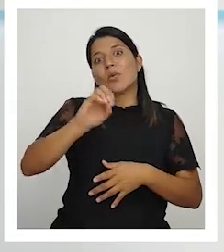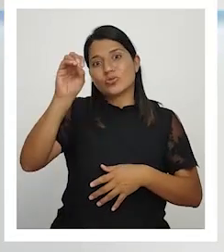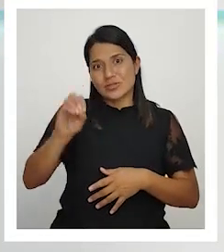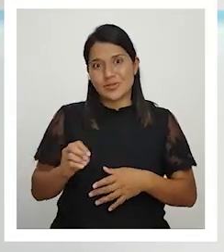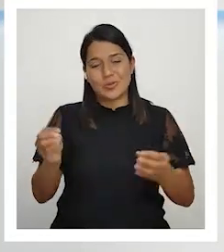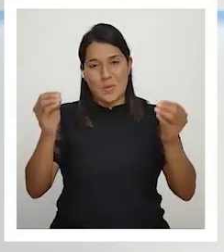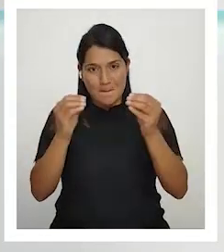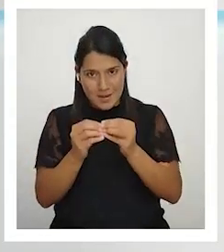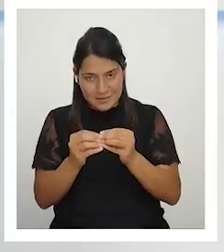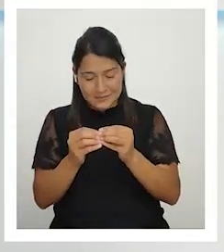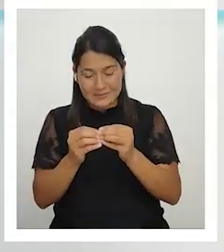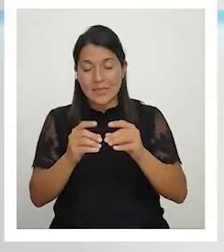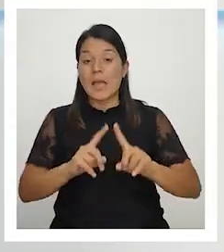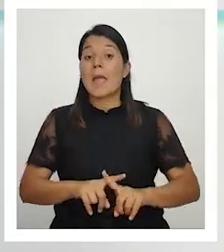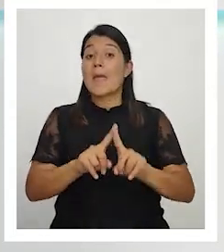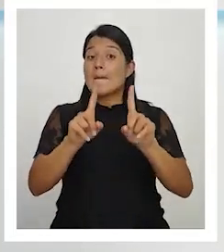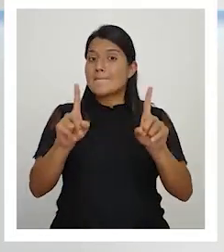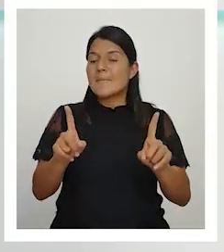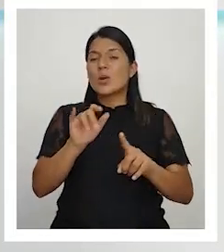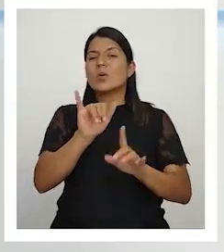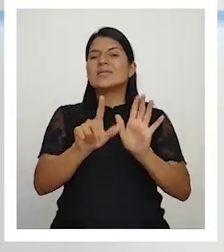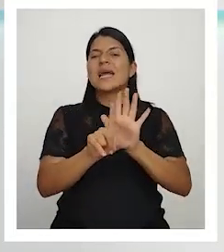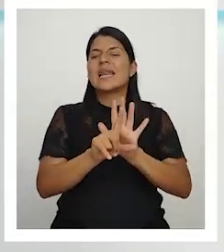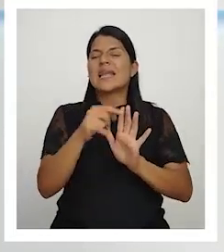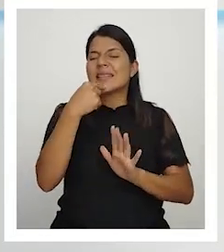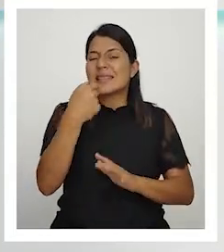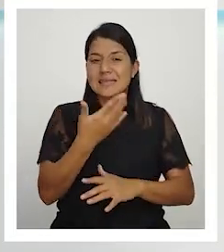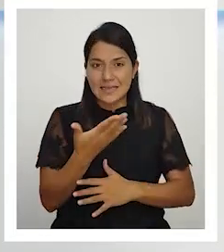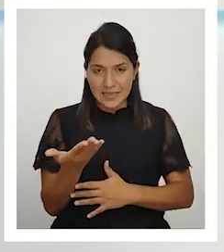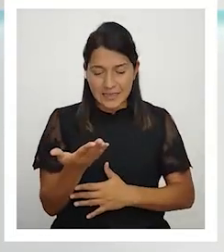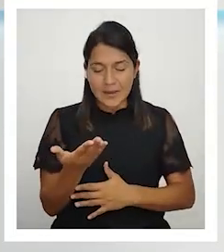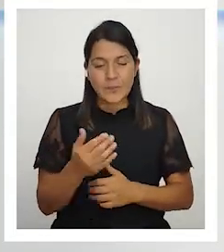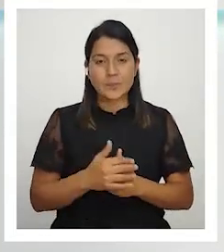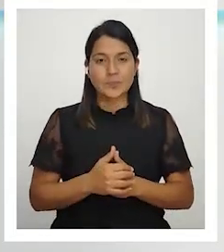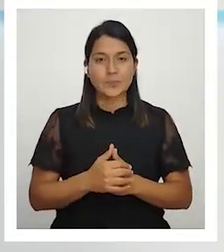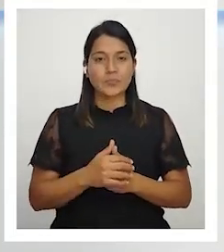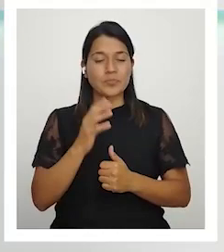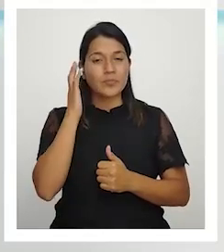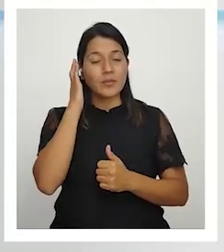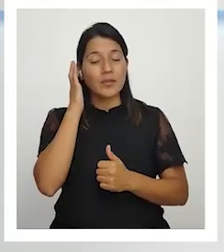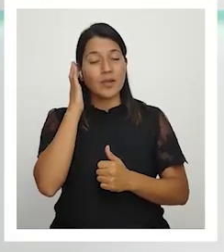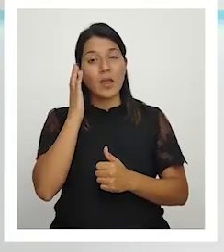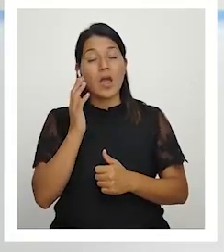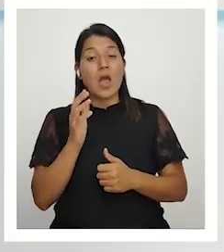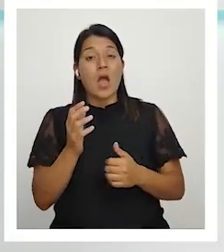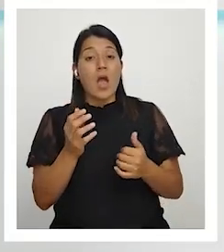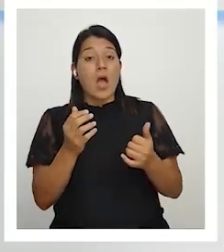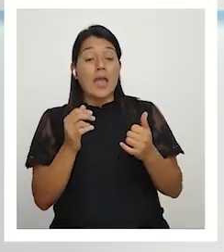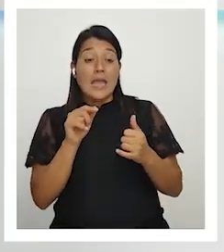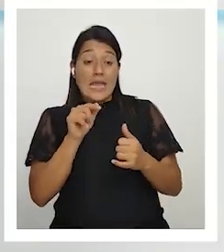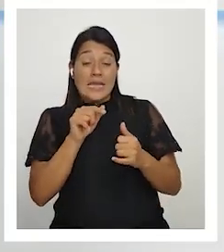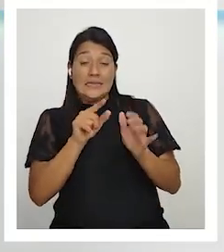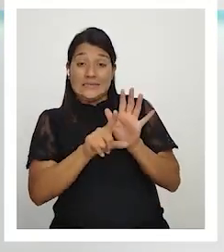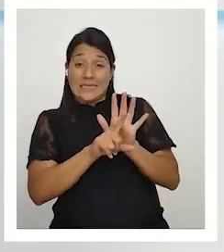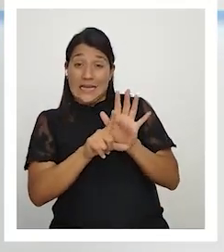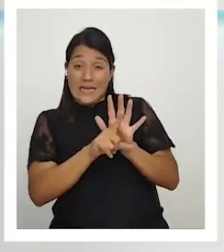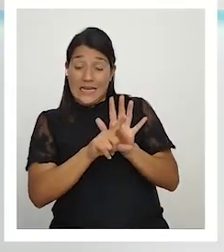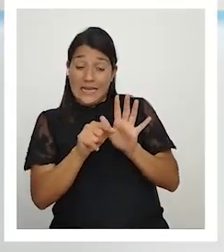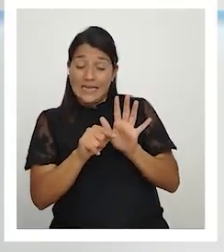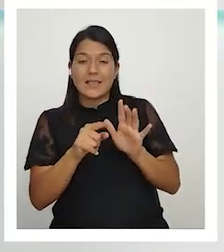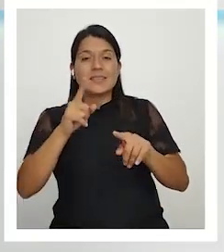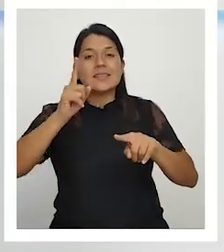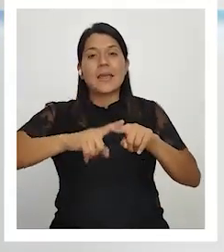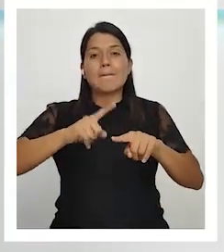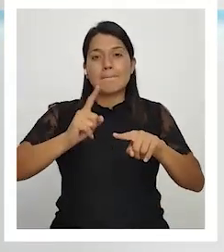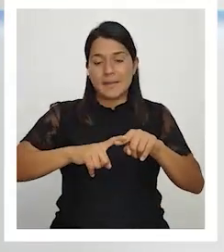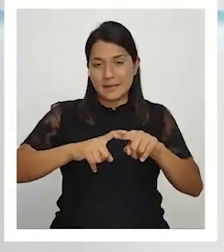lo que establece esta ley es que va a estar o está acorde o depende del monto en